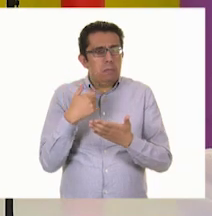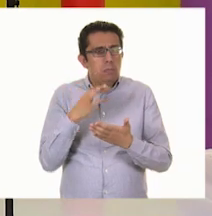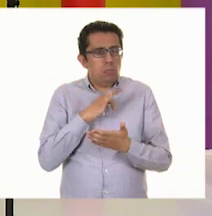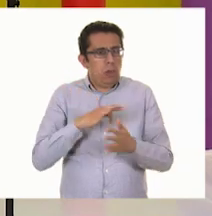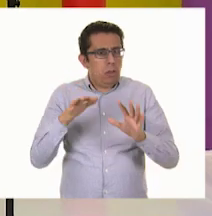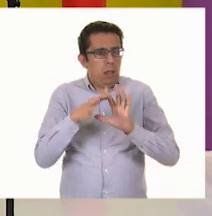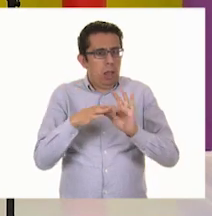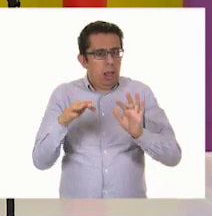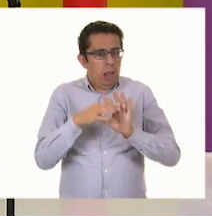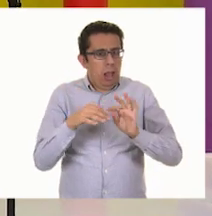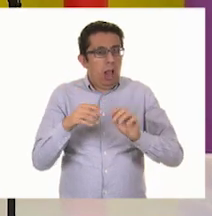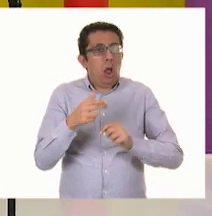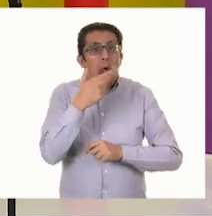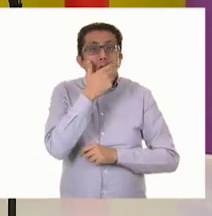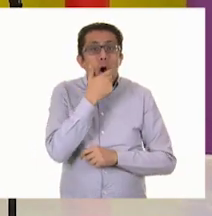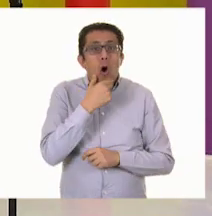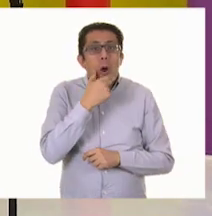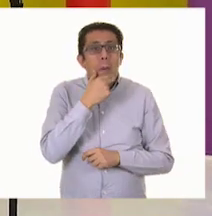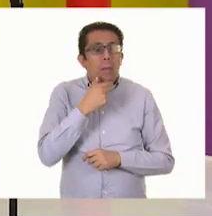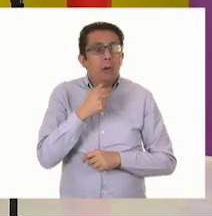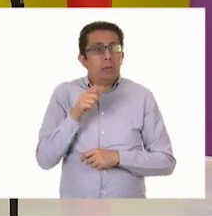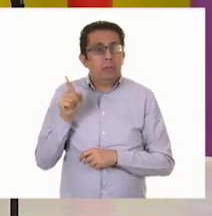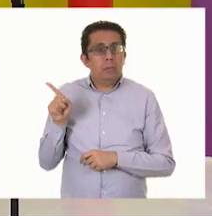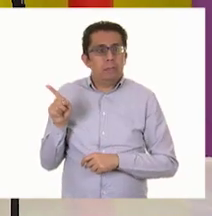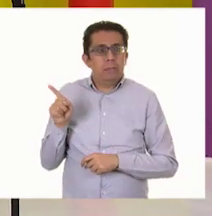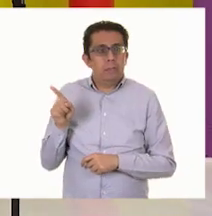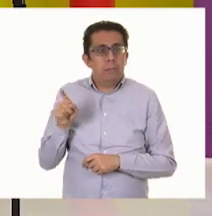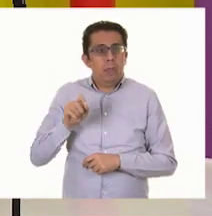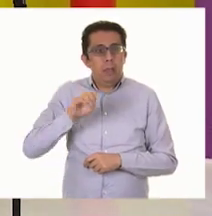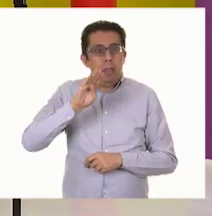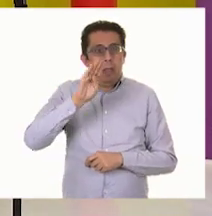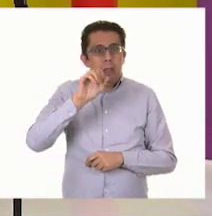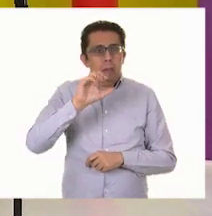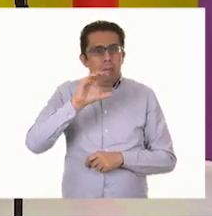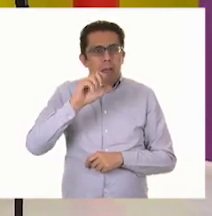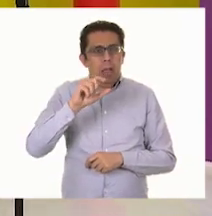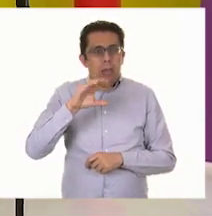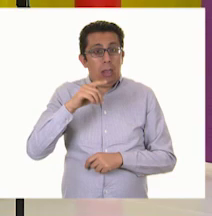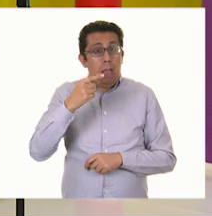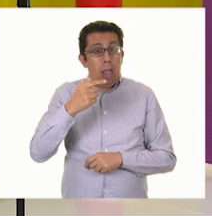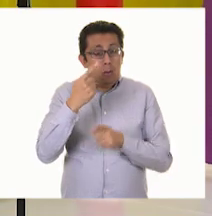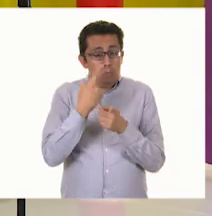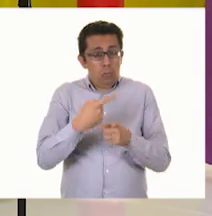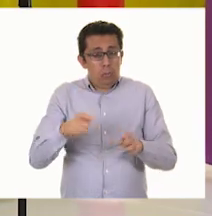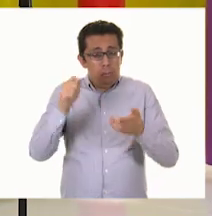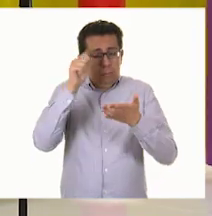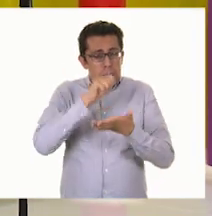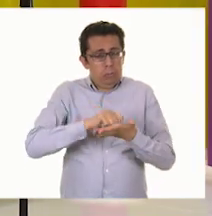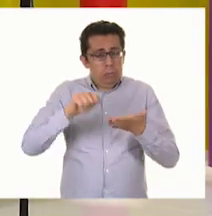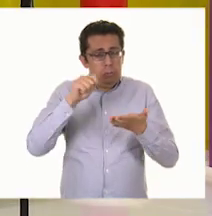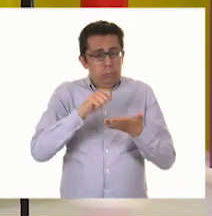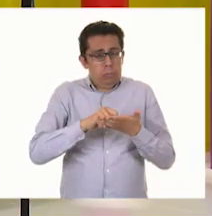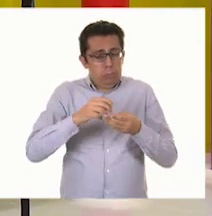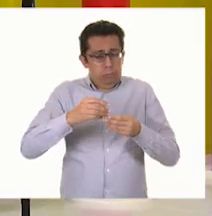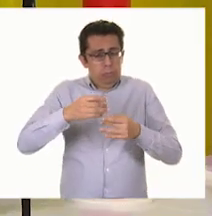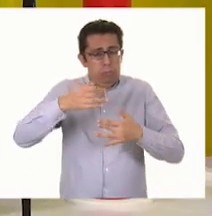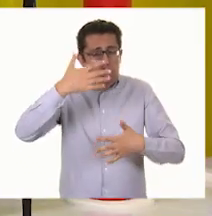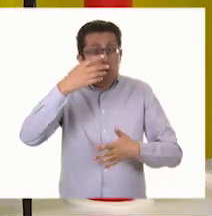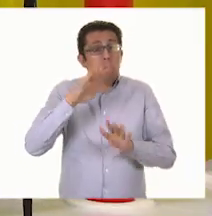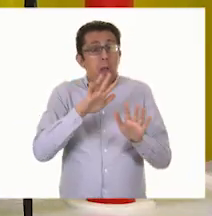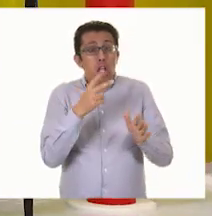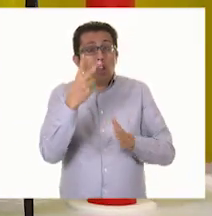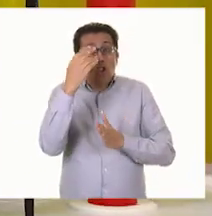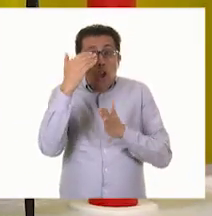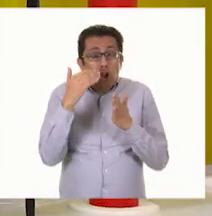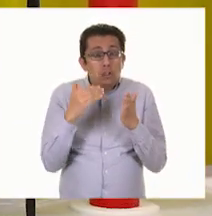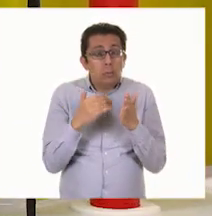Sebastian Bach. Es uno de los músicos más prolíficos en todos los tiempos. Él tiene cerca de 2,000 obras en su haber.